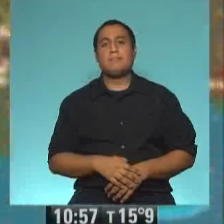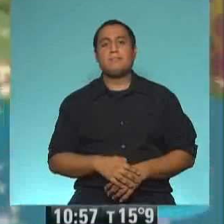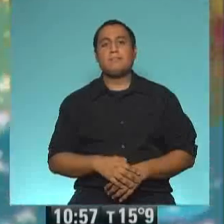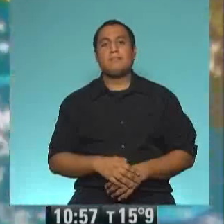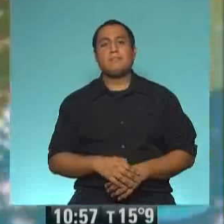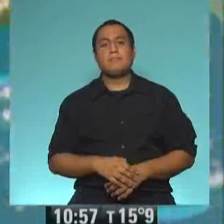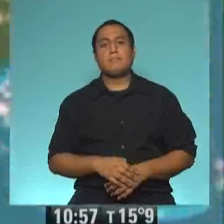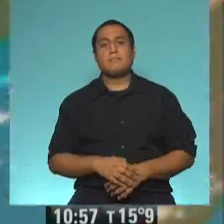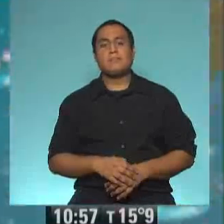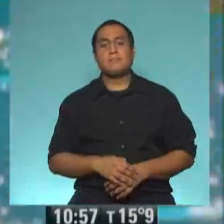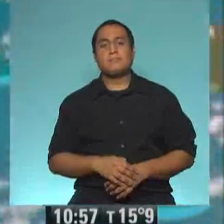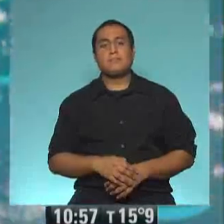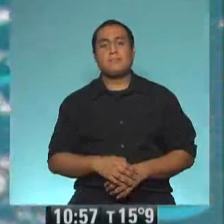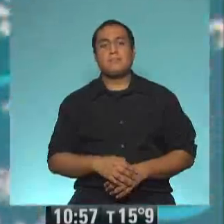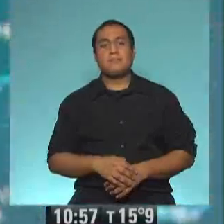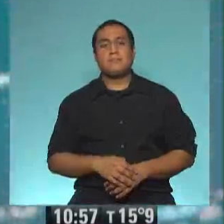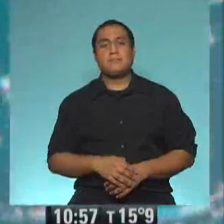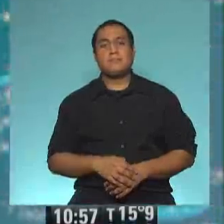el amor